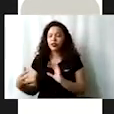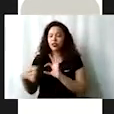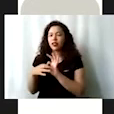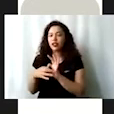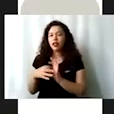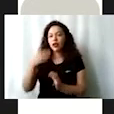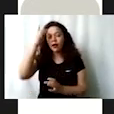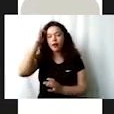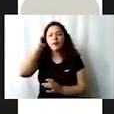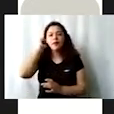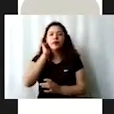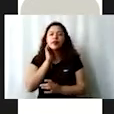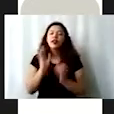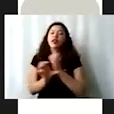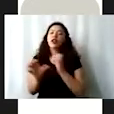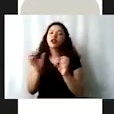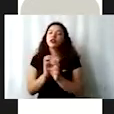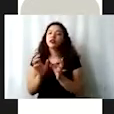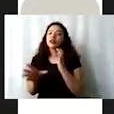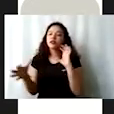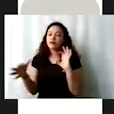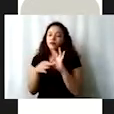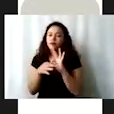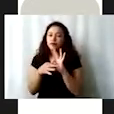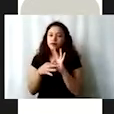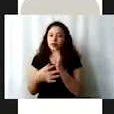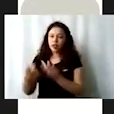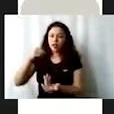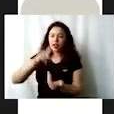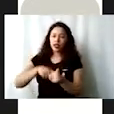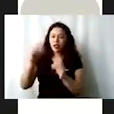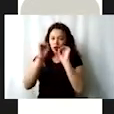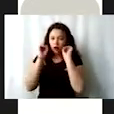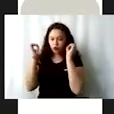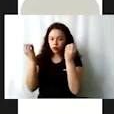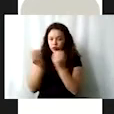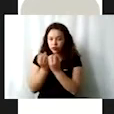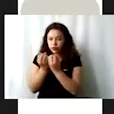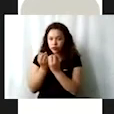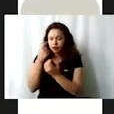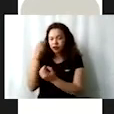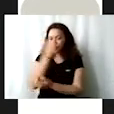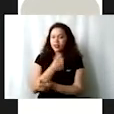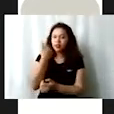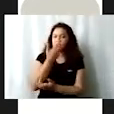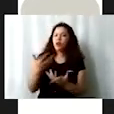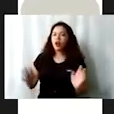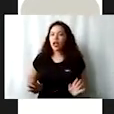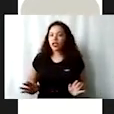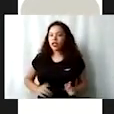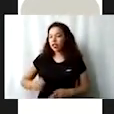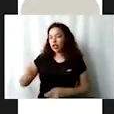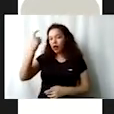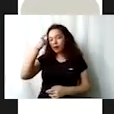estos componentes que dentro de una organización también se dejan ver, que son componentes